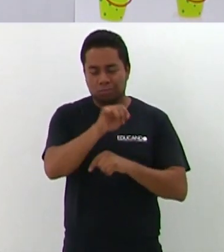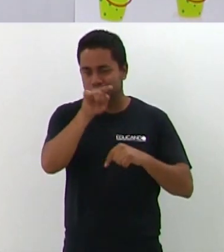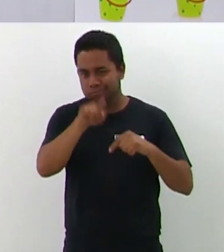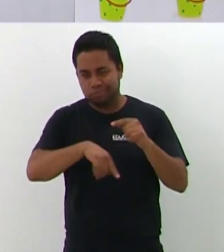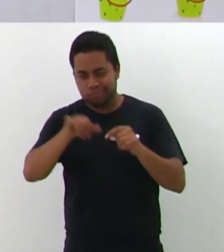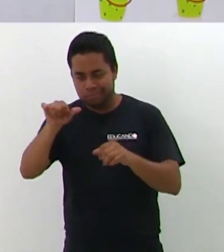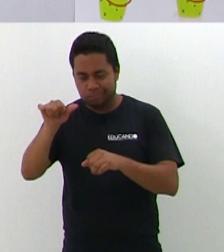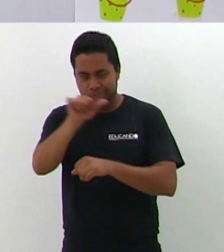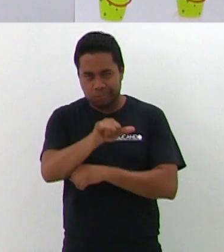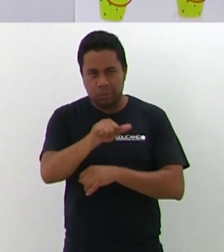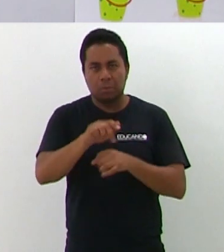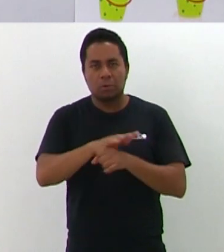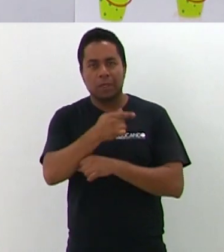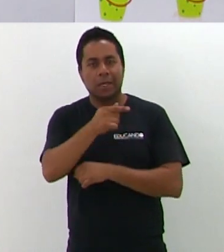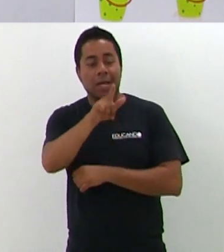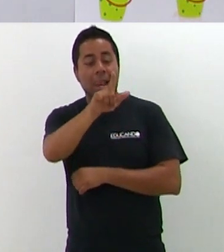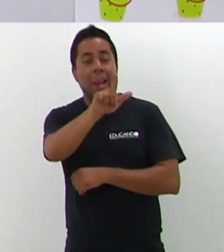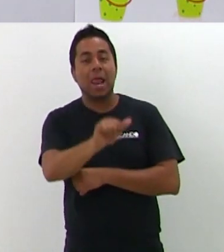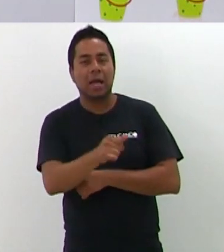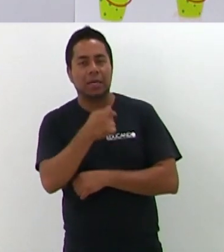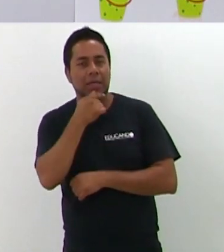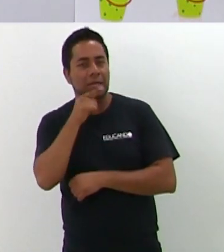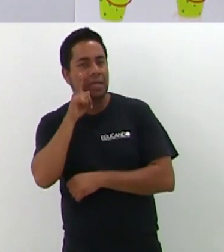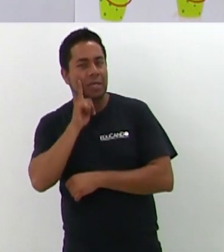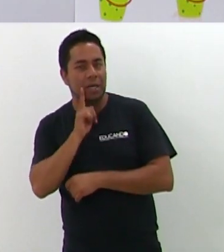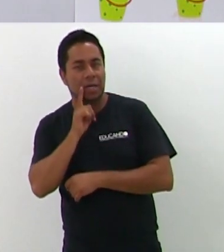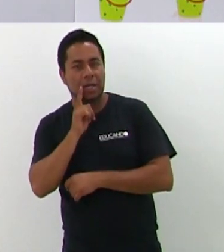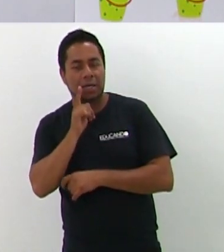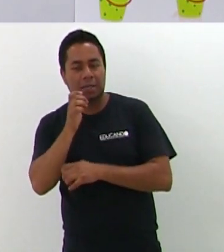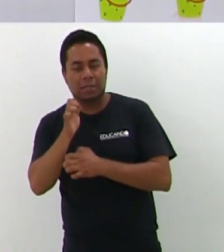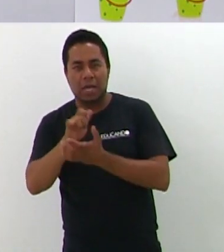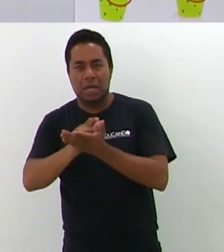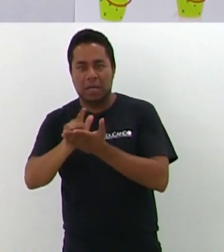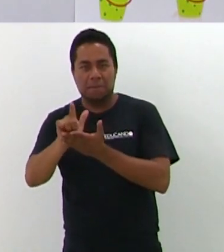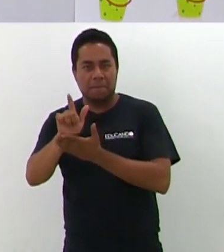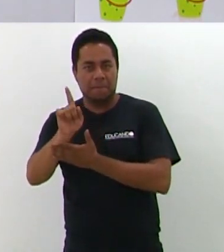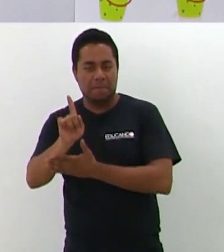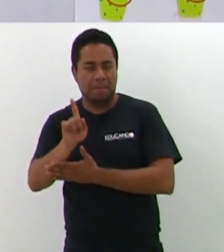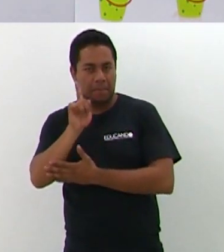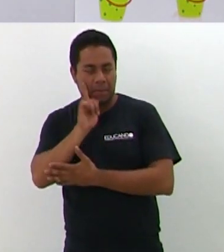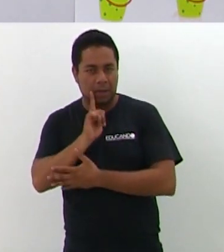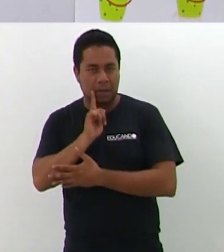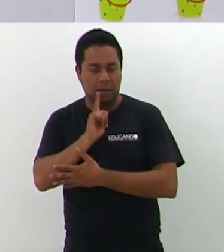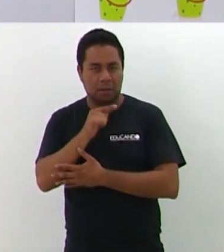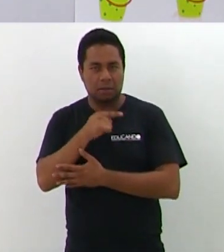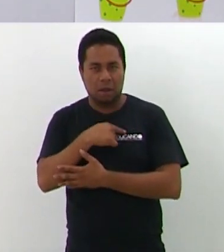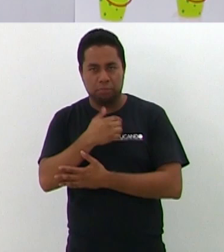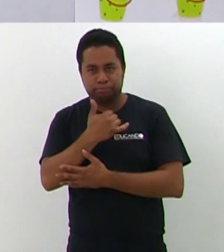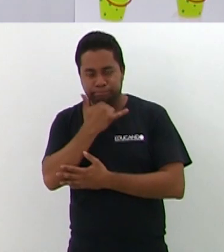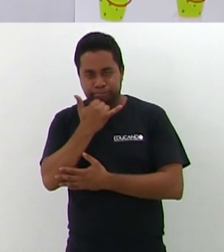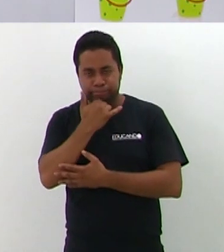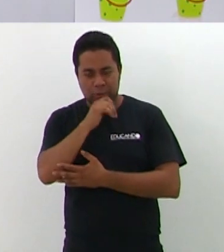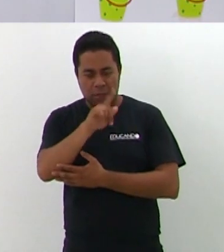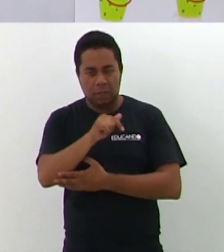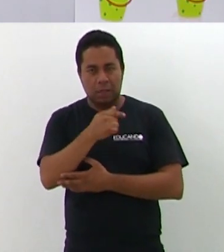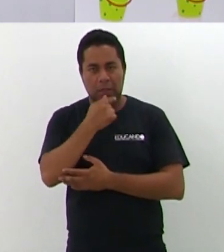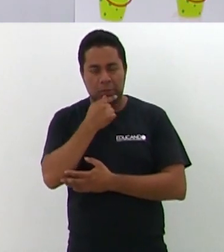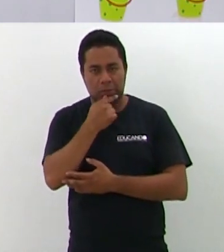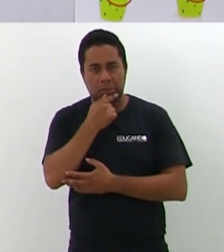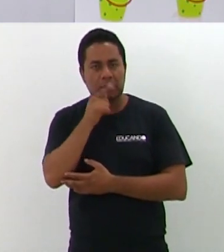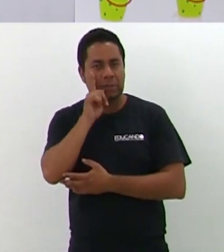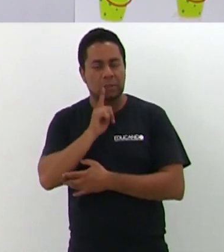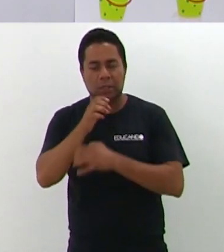que está aquí, porque es la niña está limpia. Y si no diría, la niña